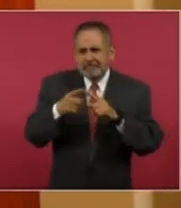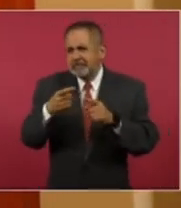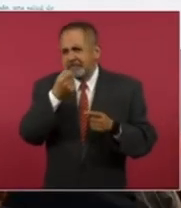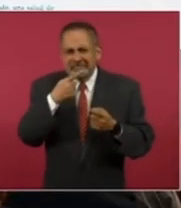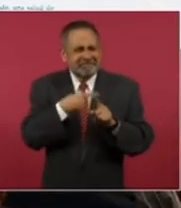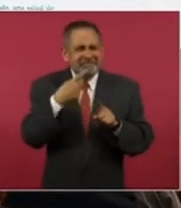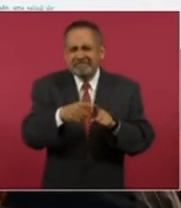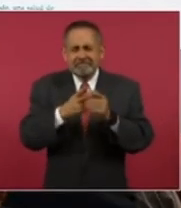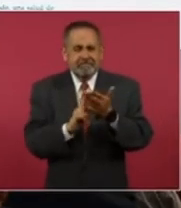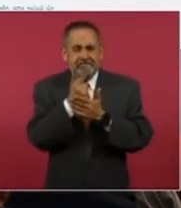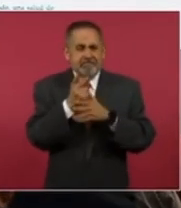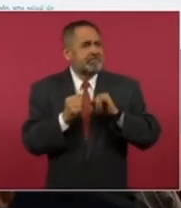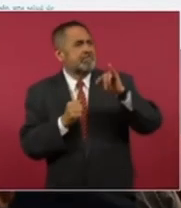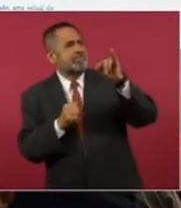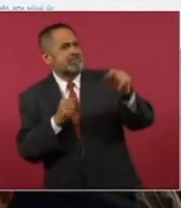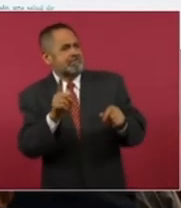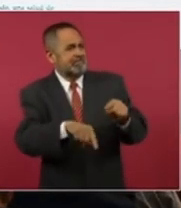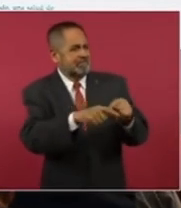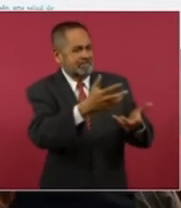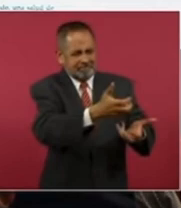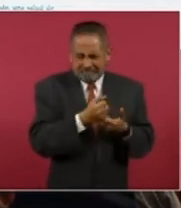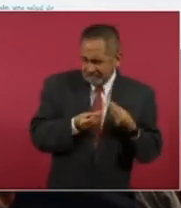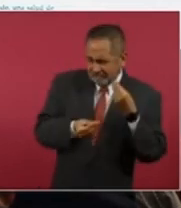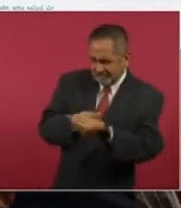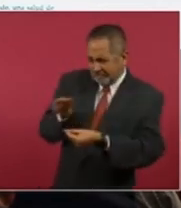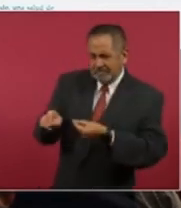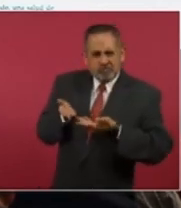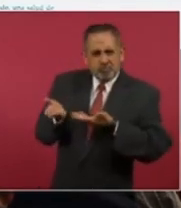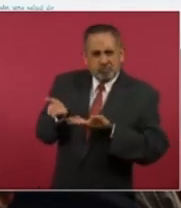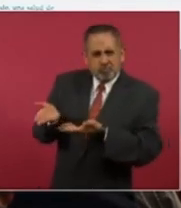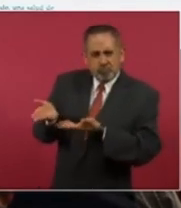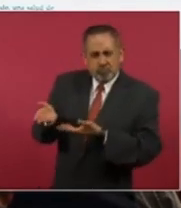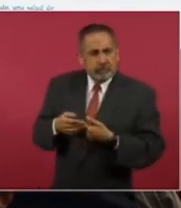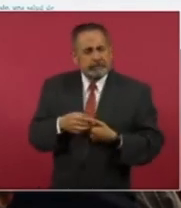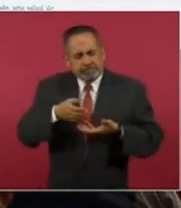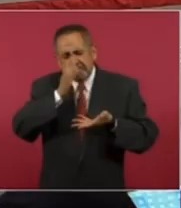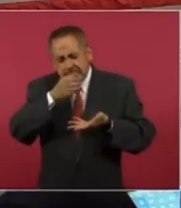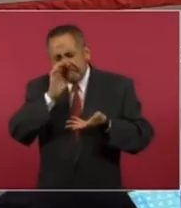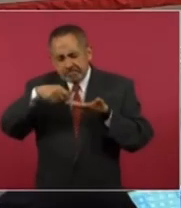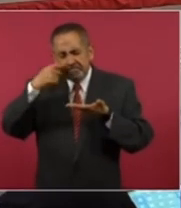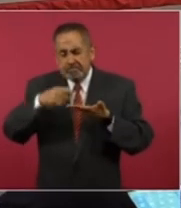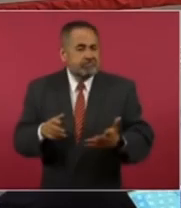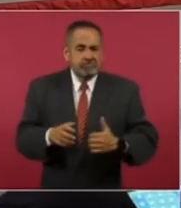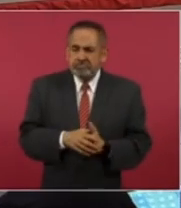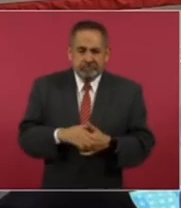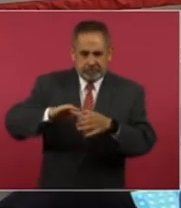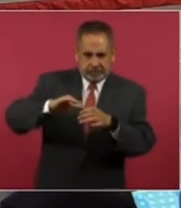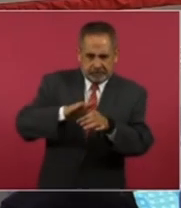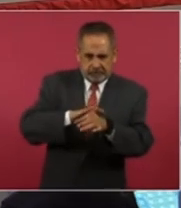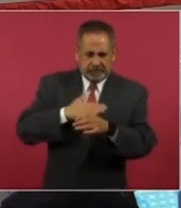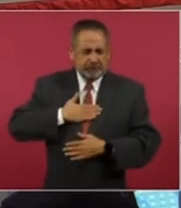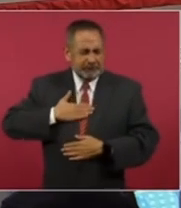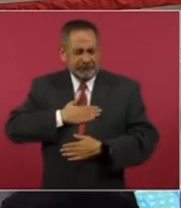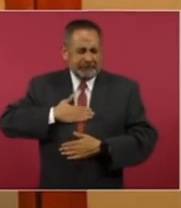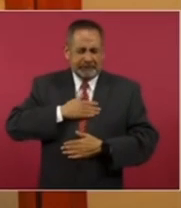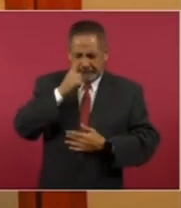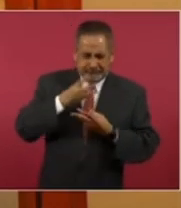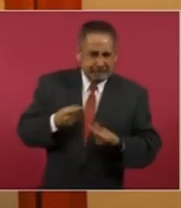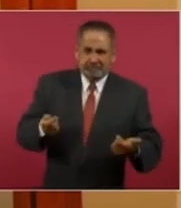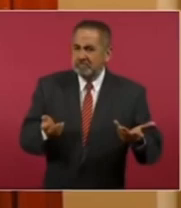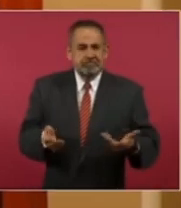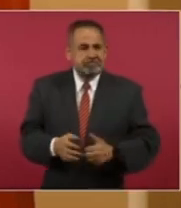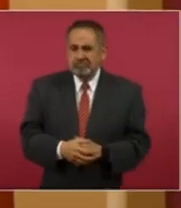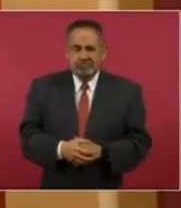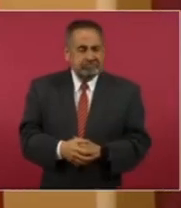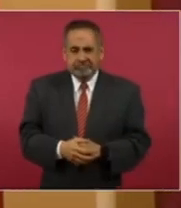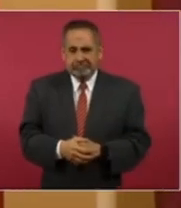plantas exóticas traídas en caravanas de lejanos países. Le aplicaron ungüentos y bálsamos